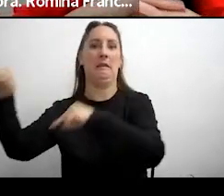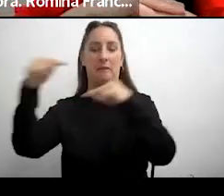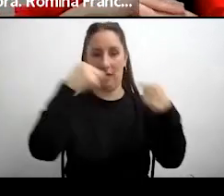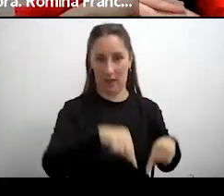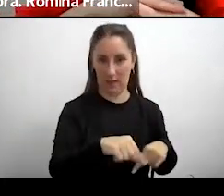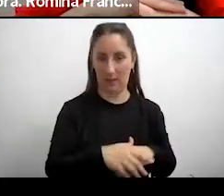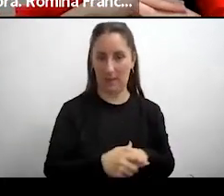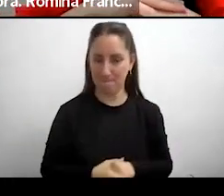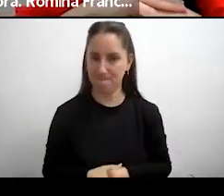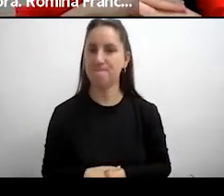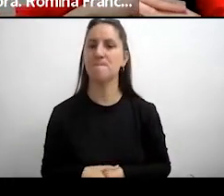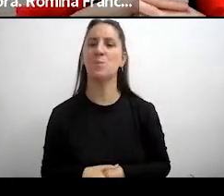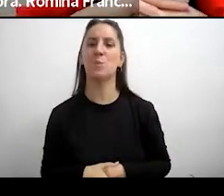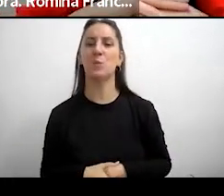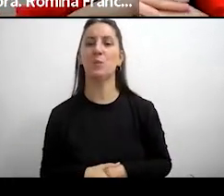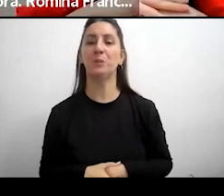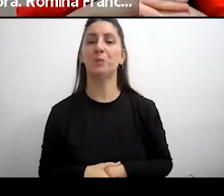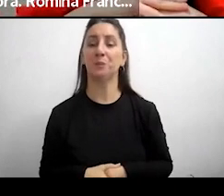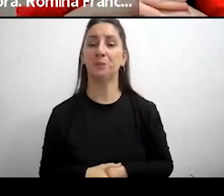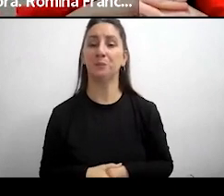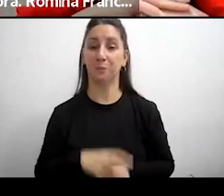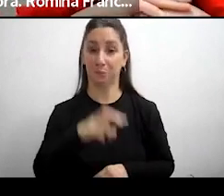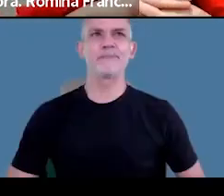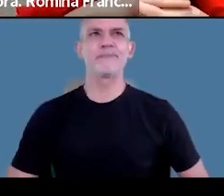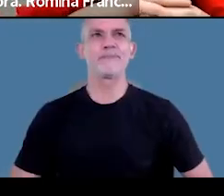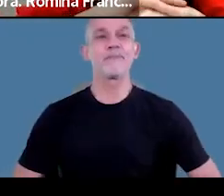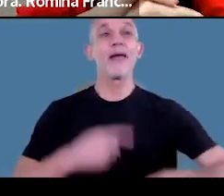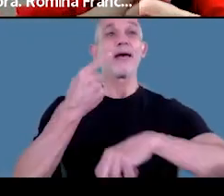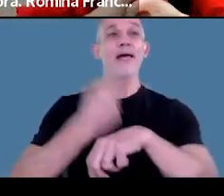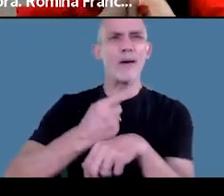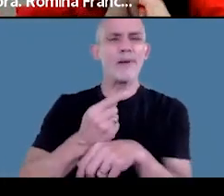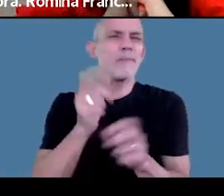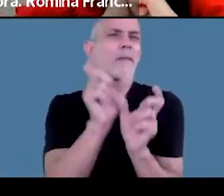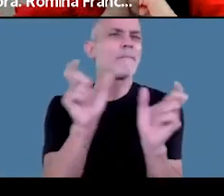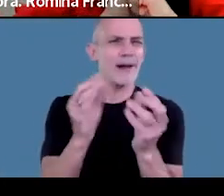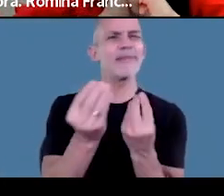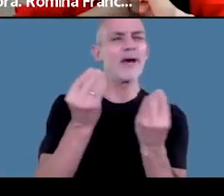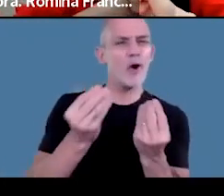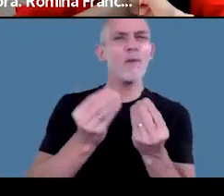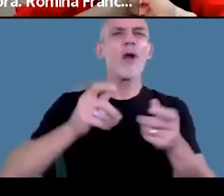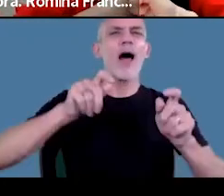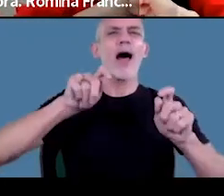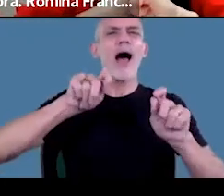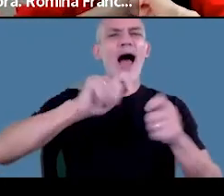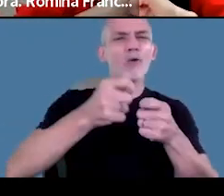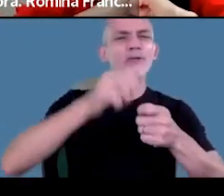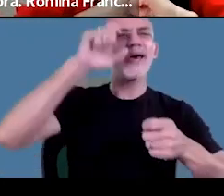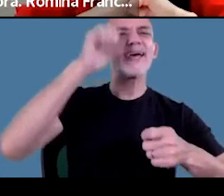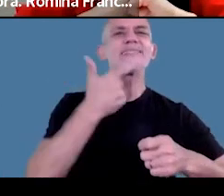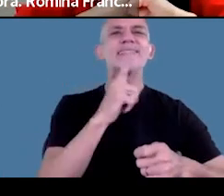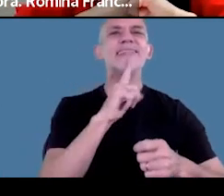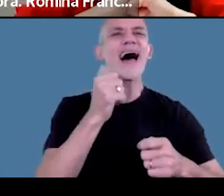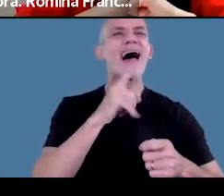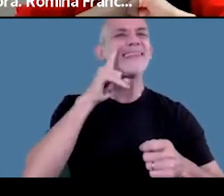parte que tenemos acá es el ajuste estático. Bueno, este ajuste estático, para